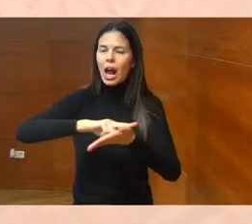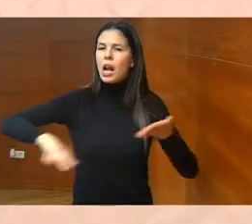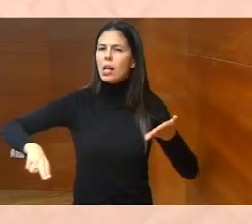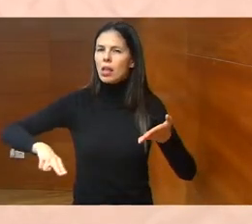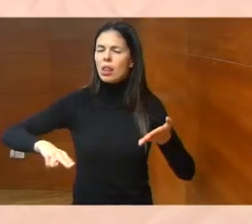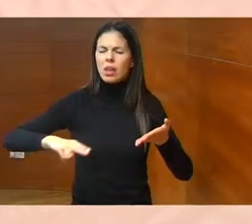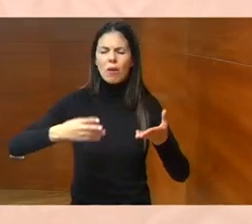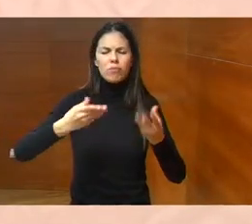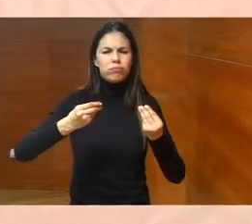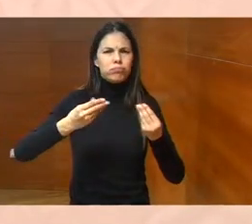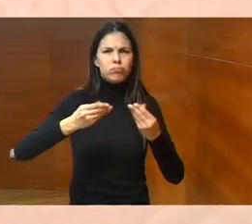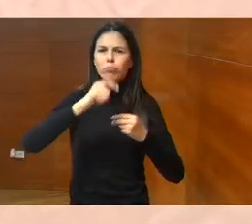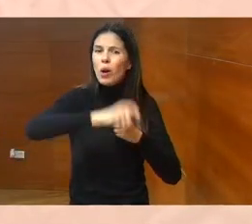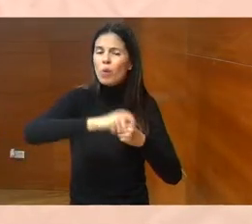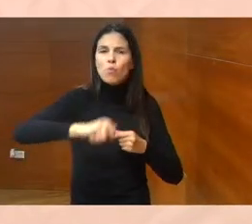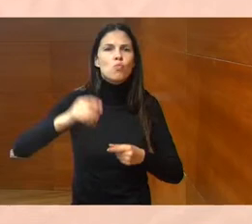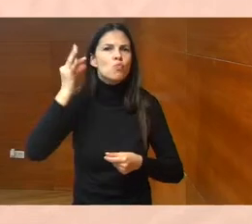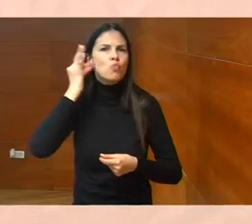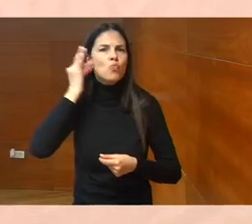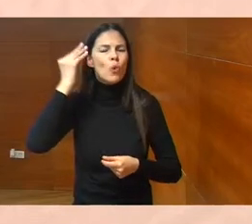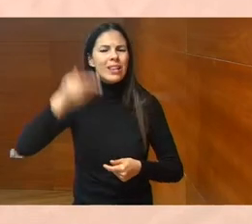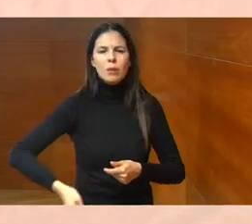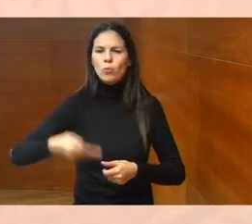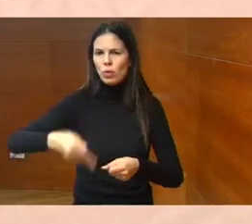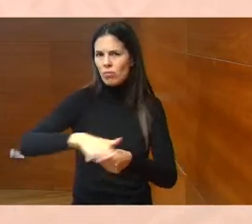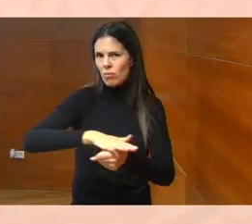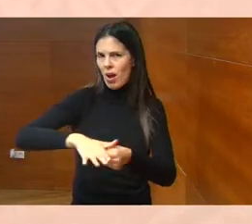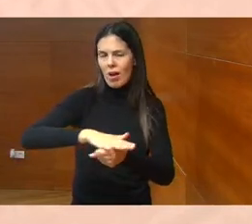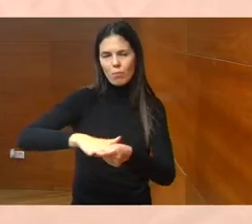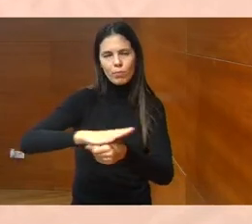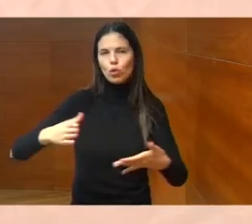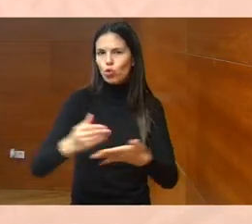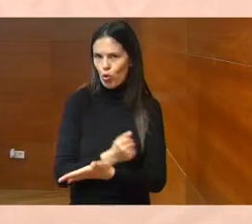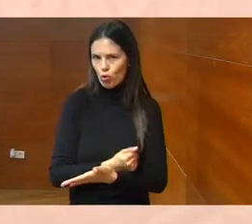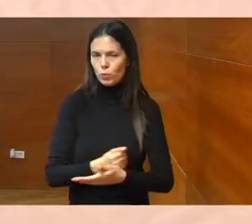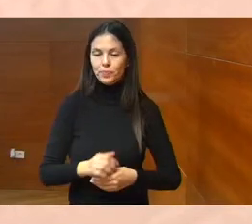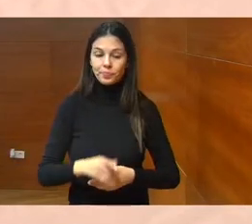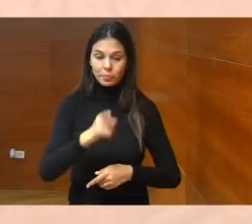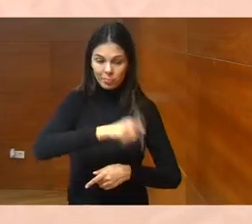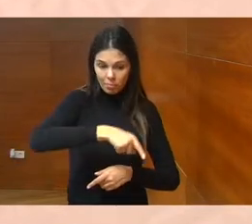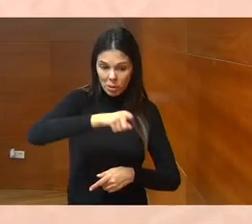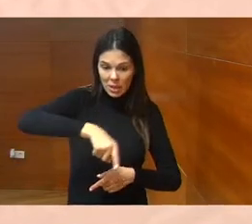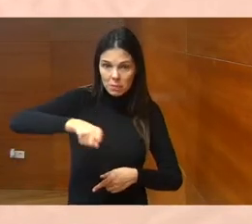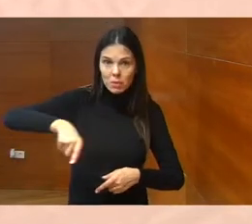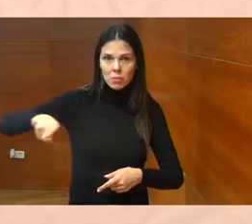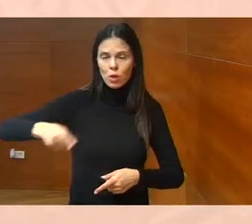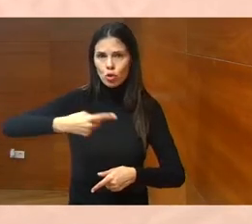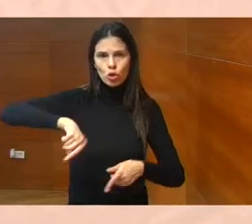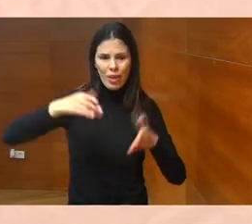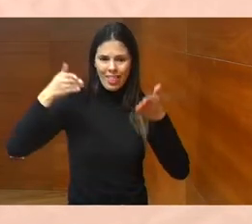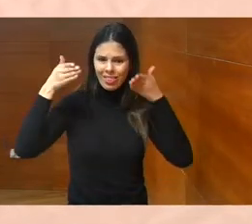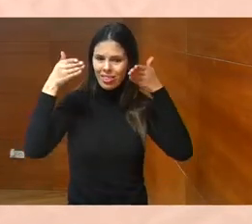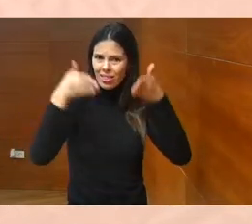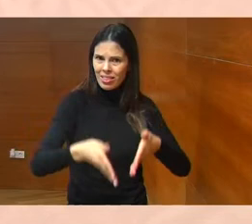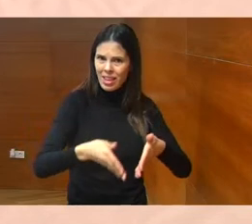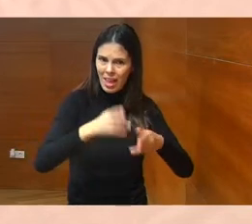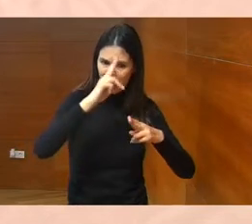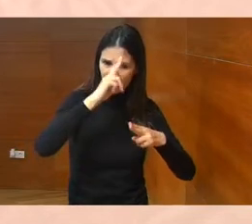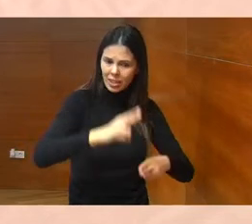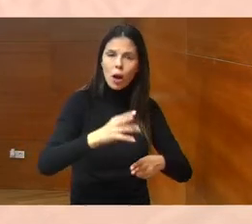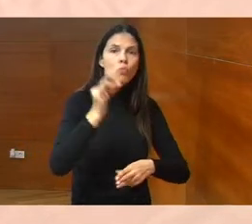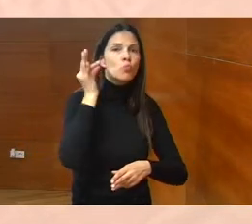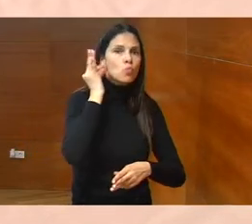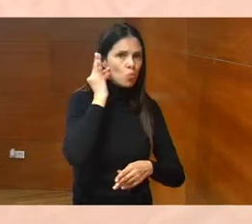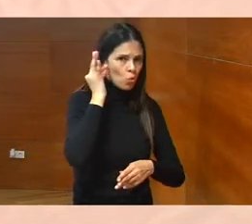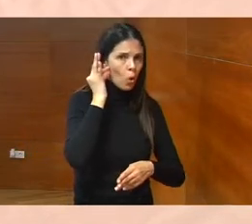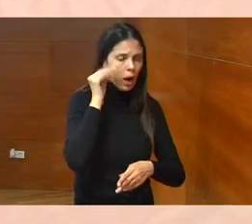mullieres muy importantes en todos los oídos cada mes de ano vamos a dedicar yo a una mujer distinta en